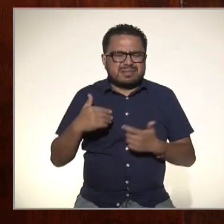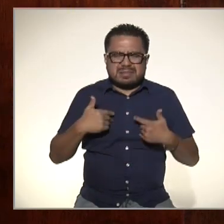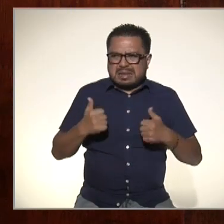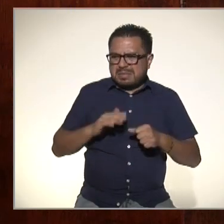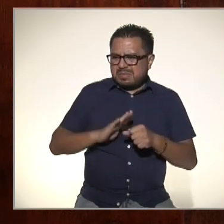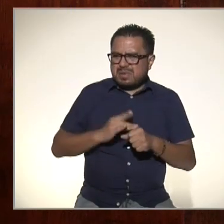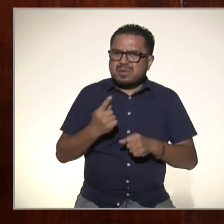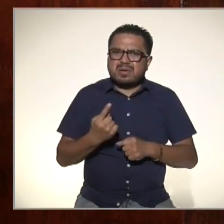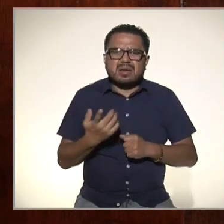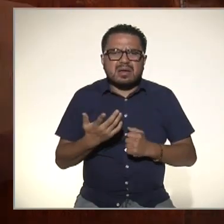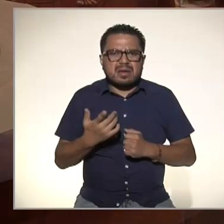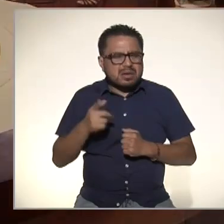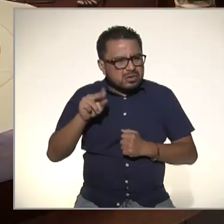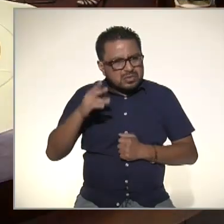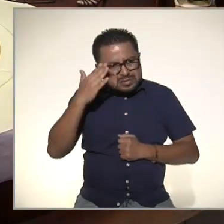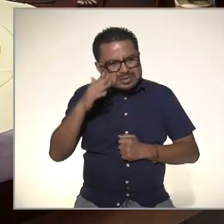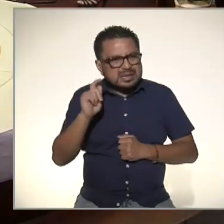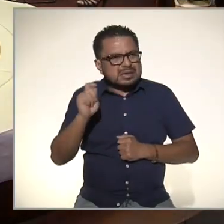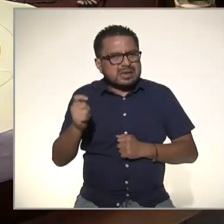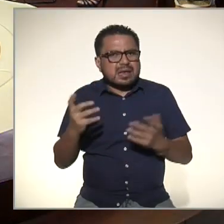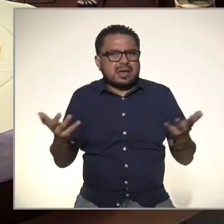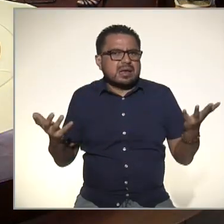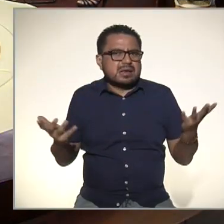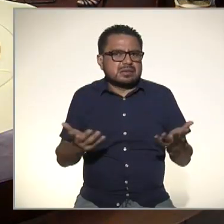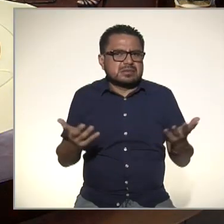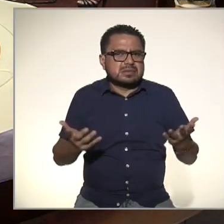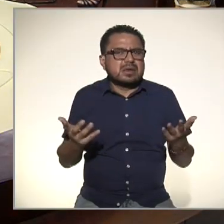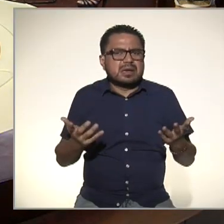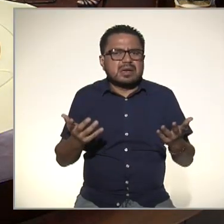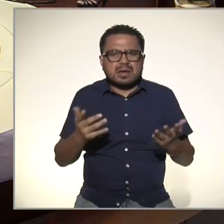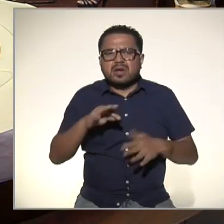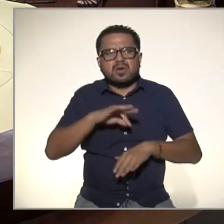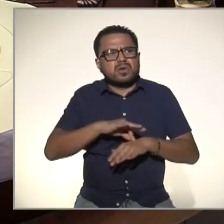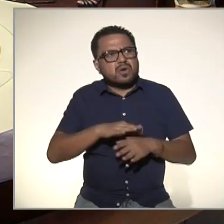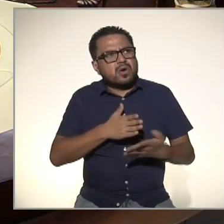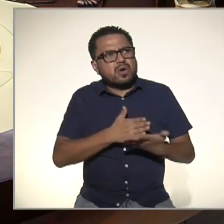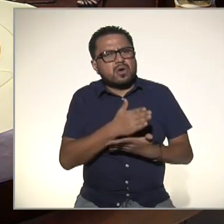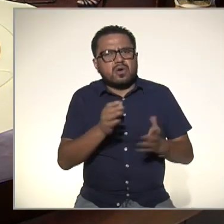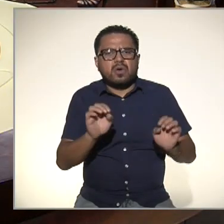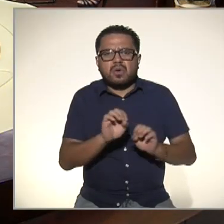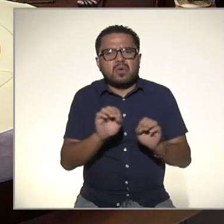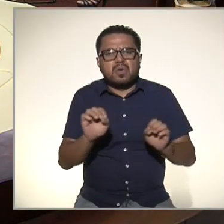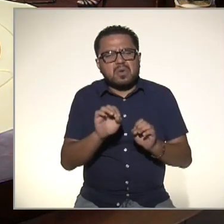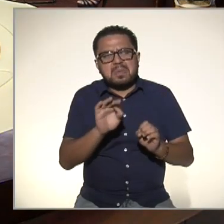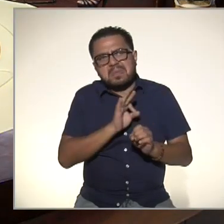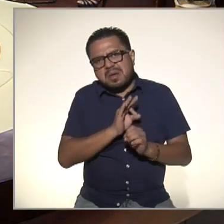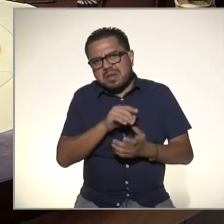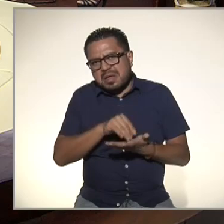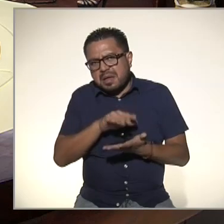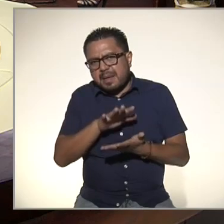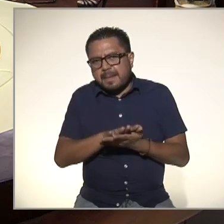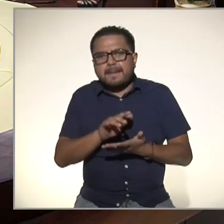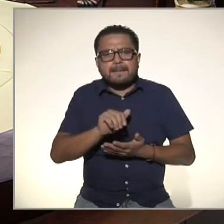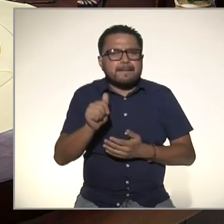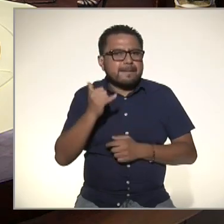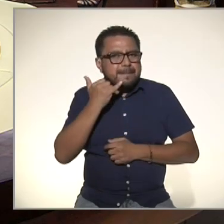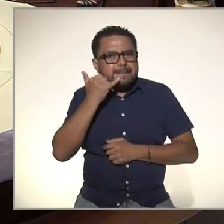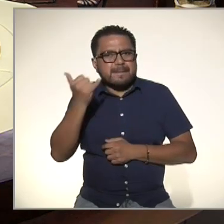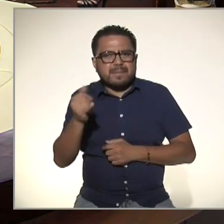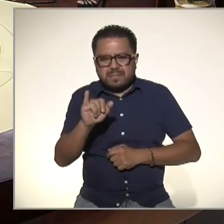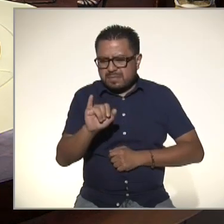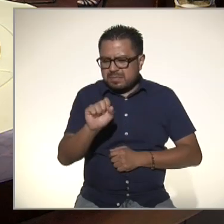qué, pero no saben qué hacer y la consulta al urólogo todavía no ha sido una opción. Tenemos la llamada de